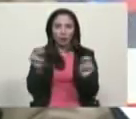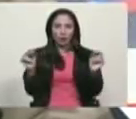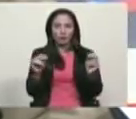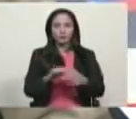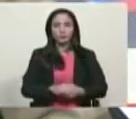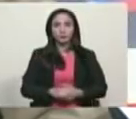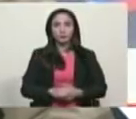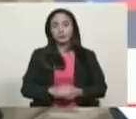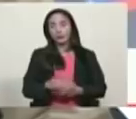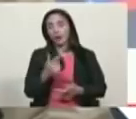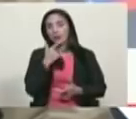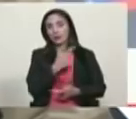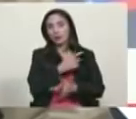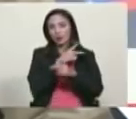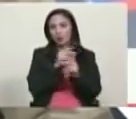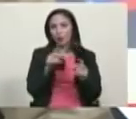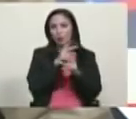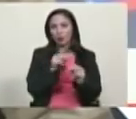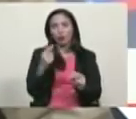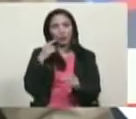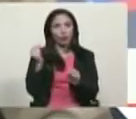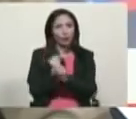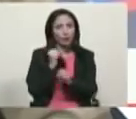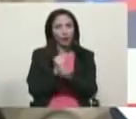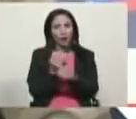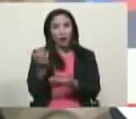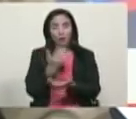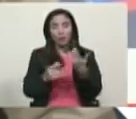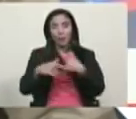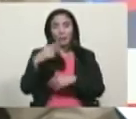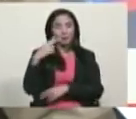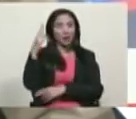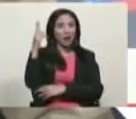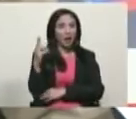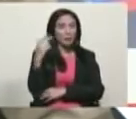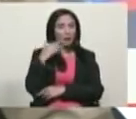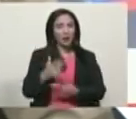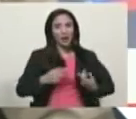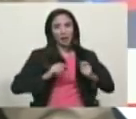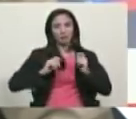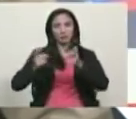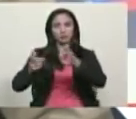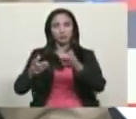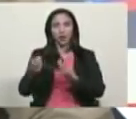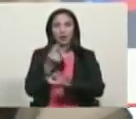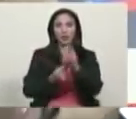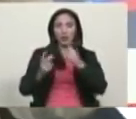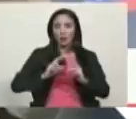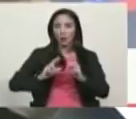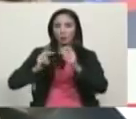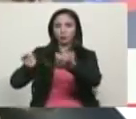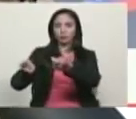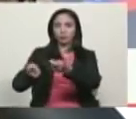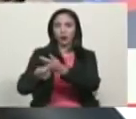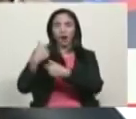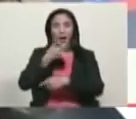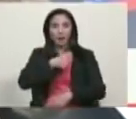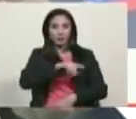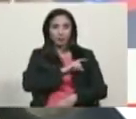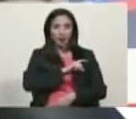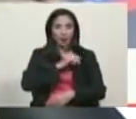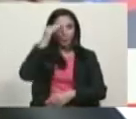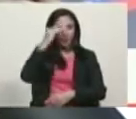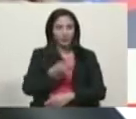Y más que se negaron, cooperaron con armas y dinero con las tropas del Imperio Español para que mantuvieran